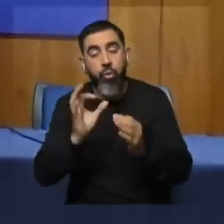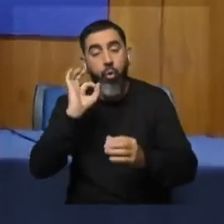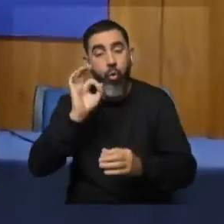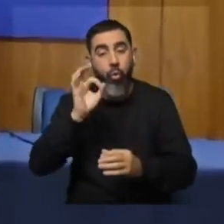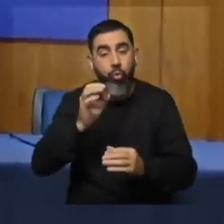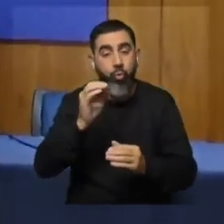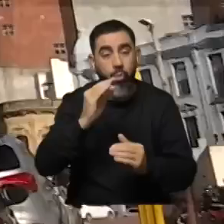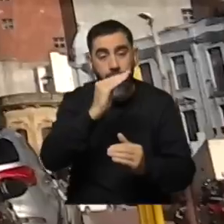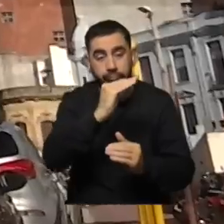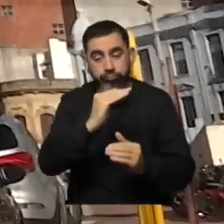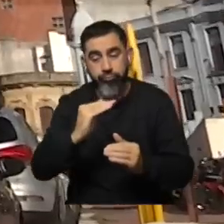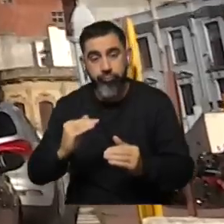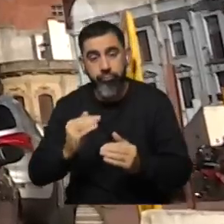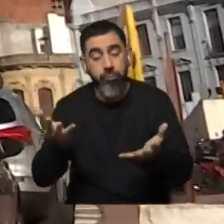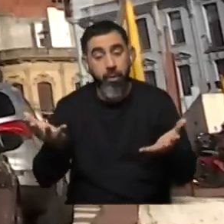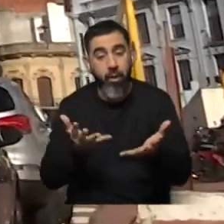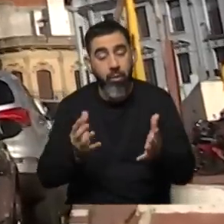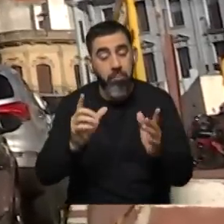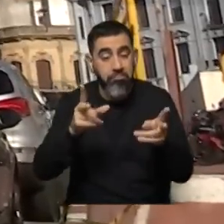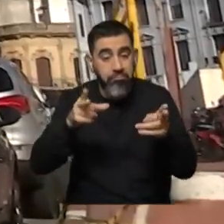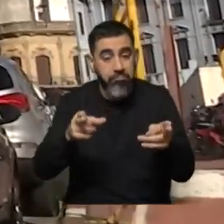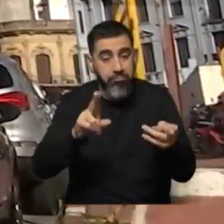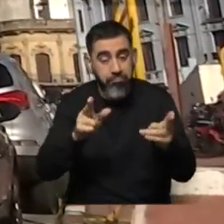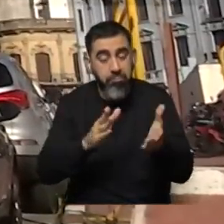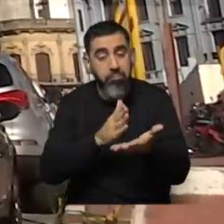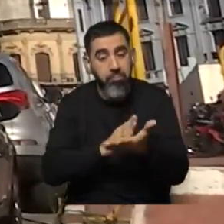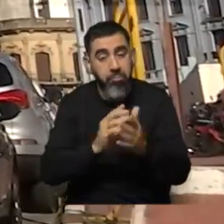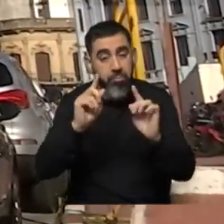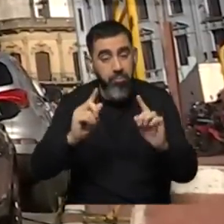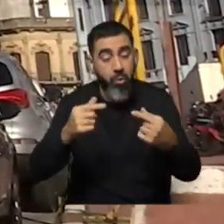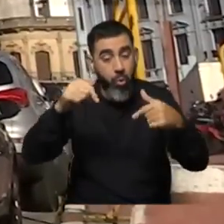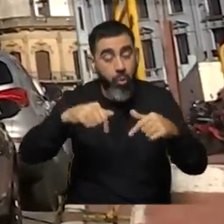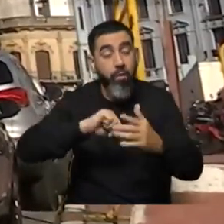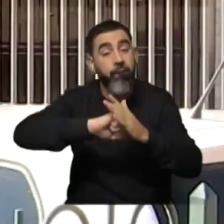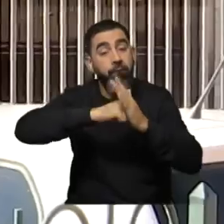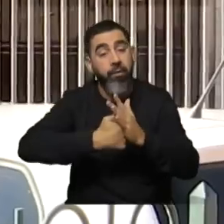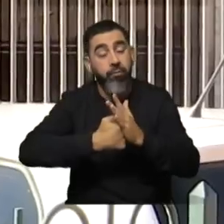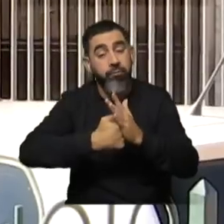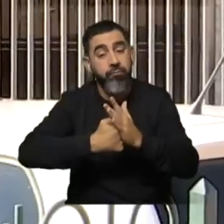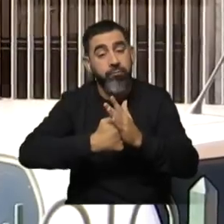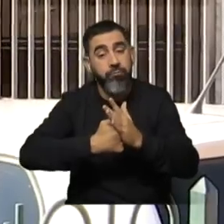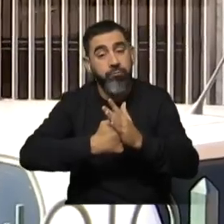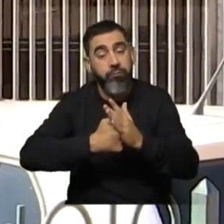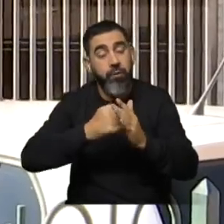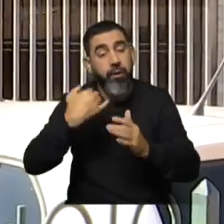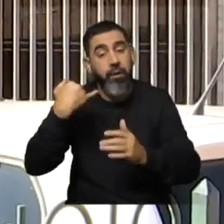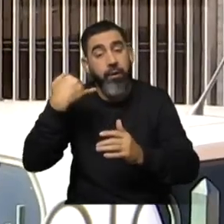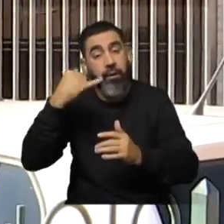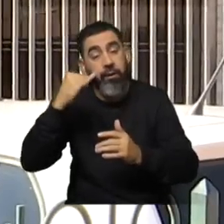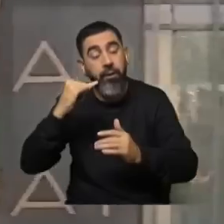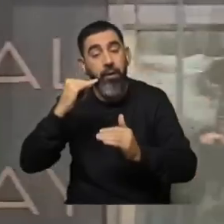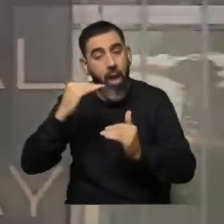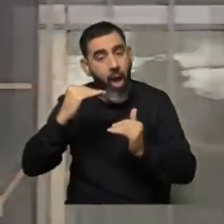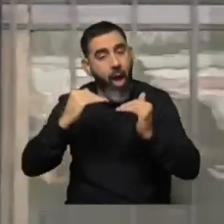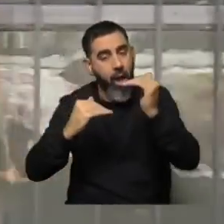la inflación cayendo ahora dentro del Rango Bueno hoy hoy en realidad lo que hace el banco es sigue con una tasa relativamente